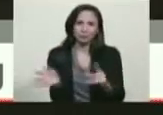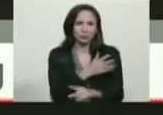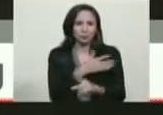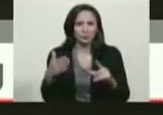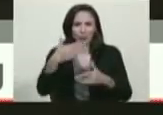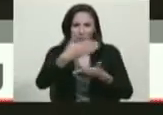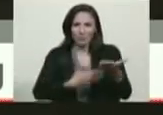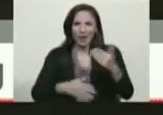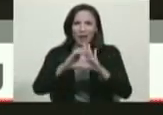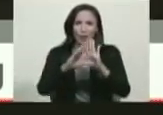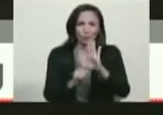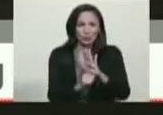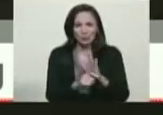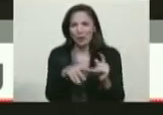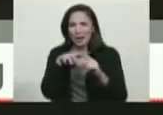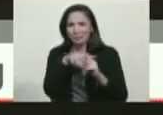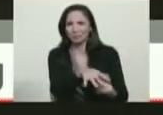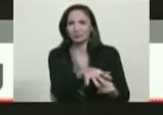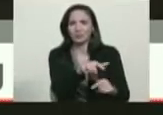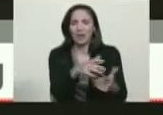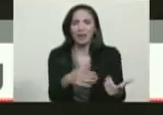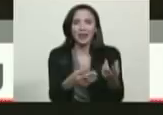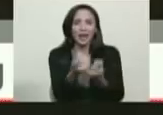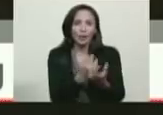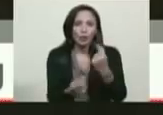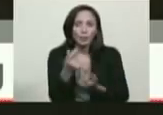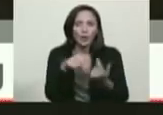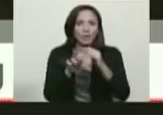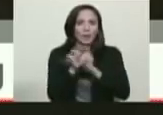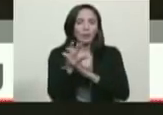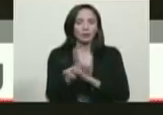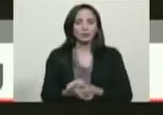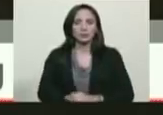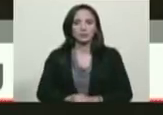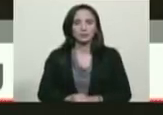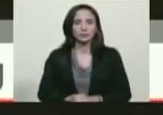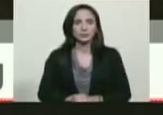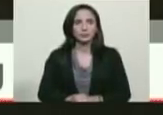texto constitucional y al sistema socioeconómico de la República.